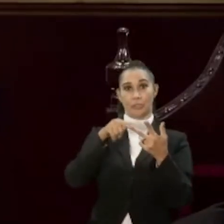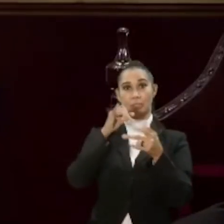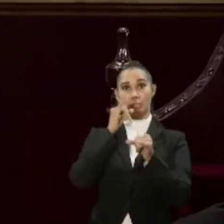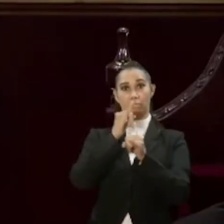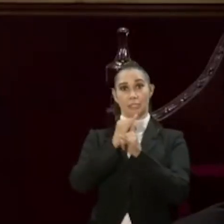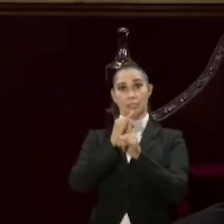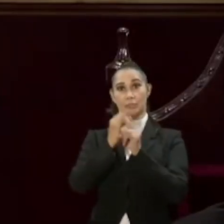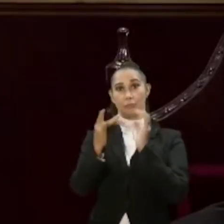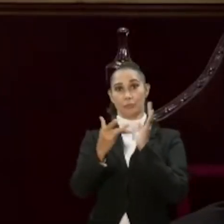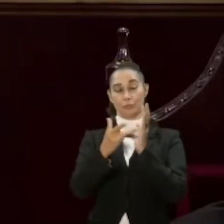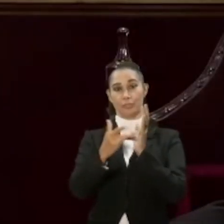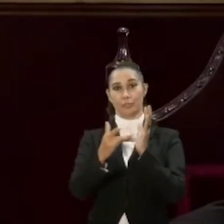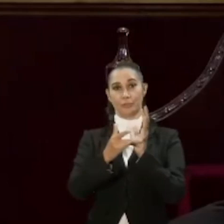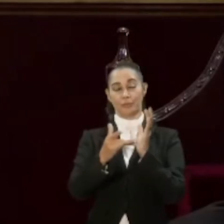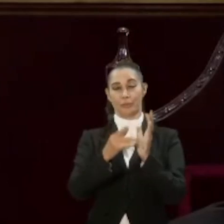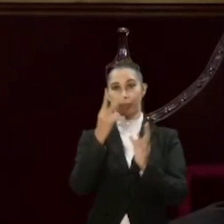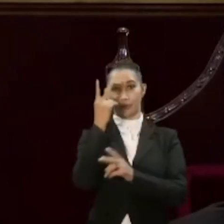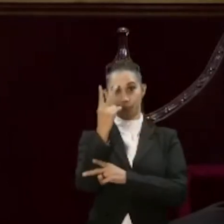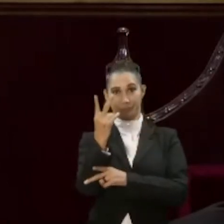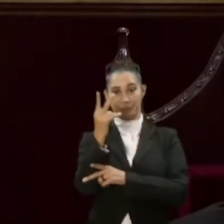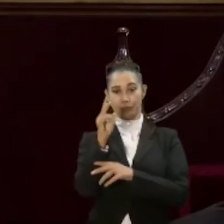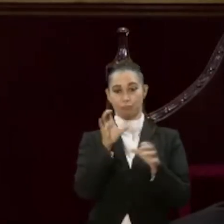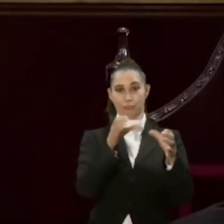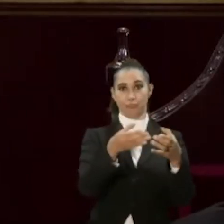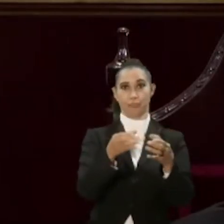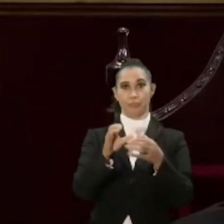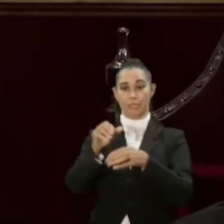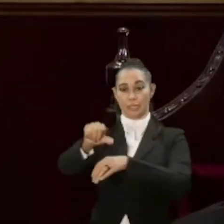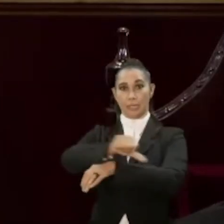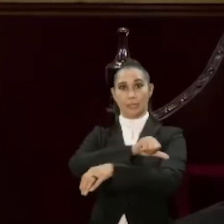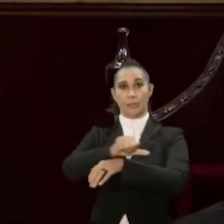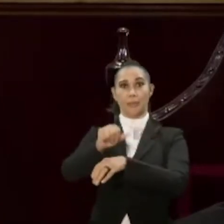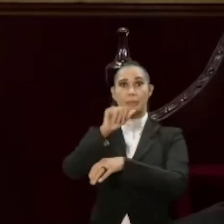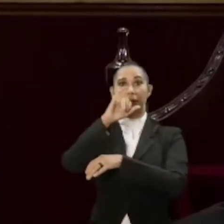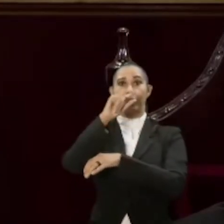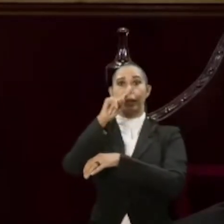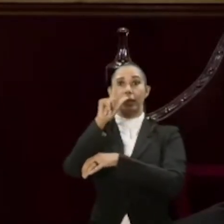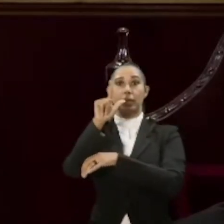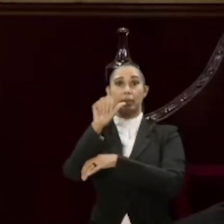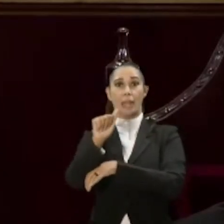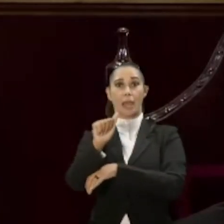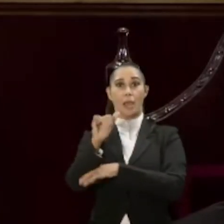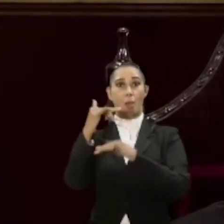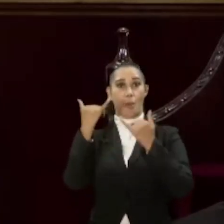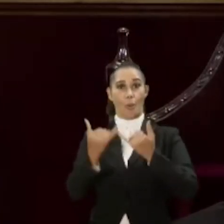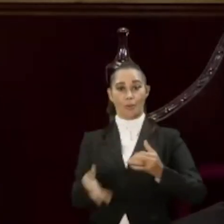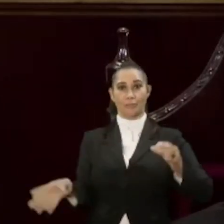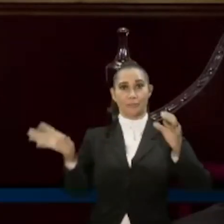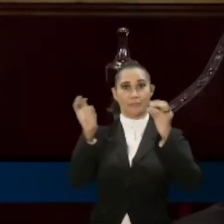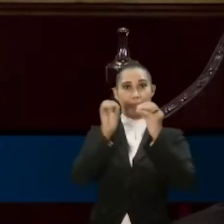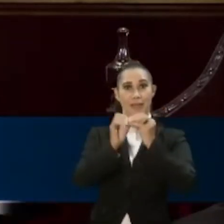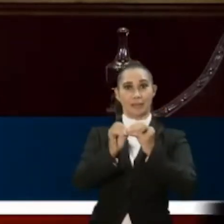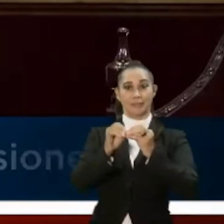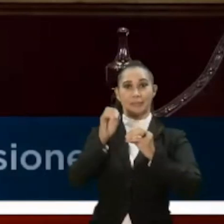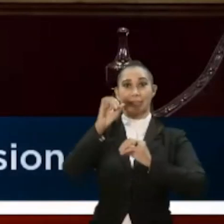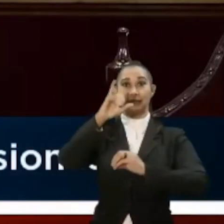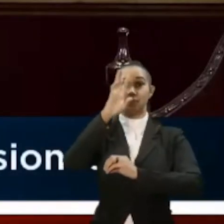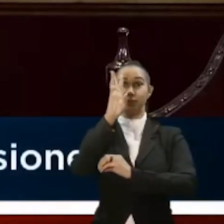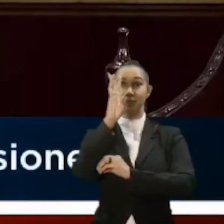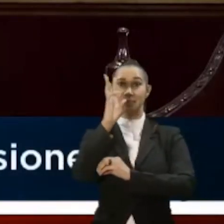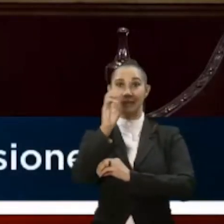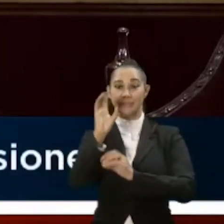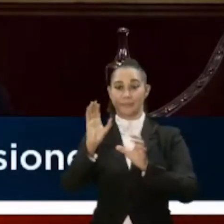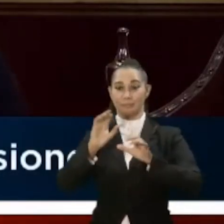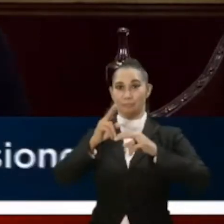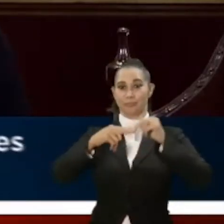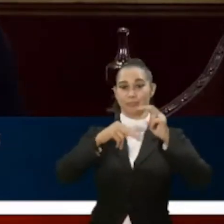tecnológicos, dos recintos del Instituto Tecnológico de las Américas Citlas. Hoy ya son 6 con nuevas